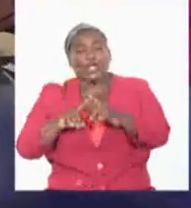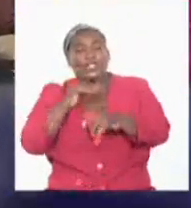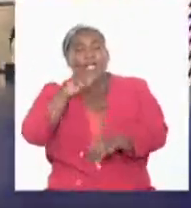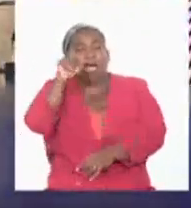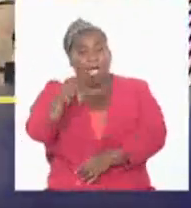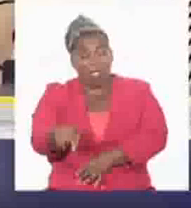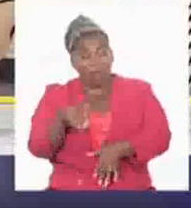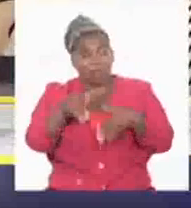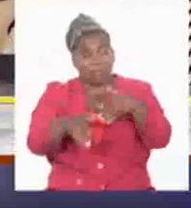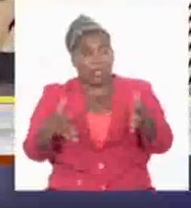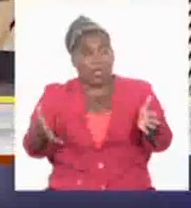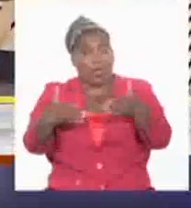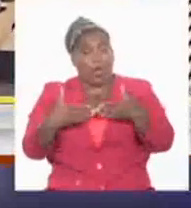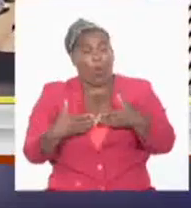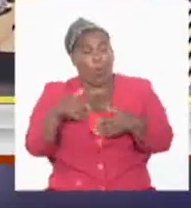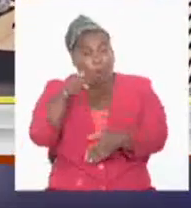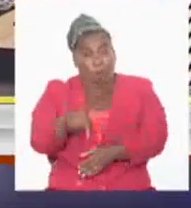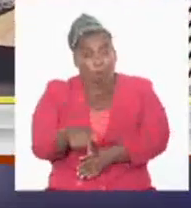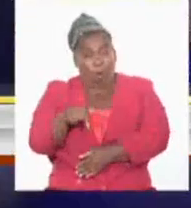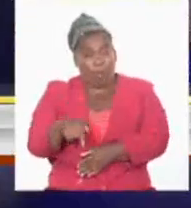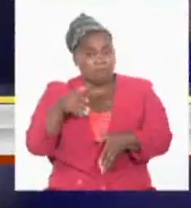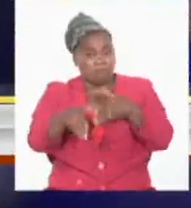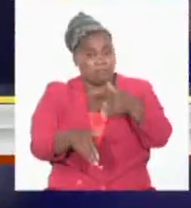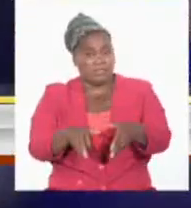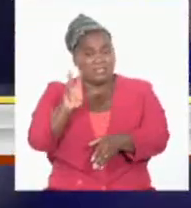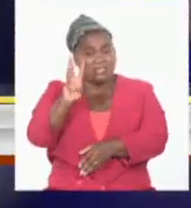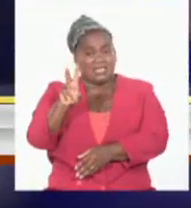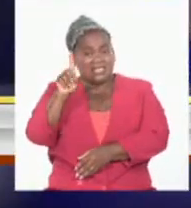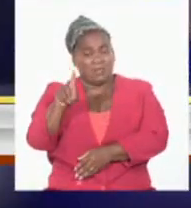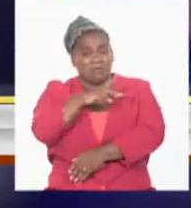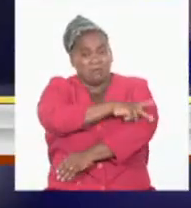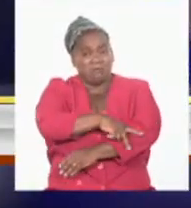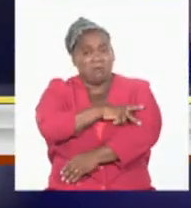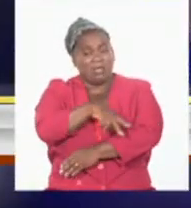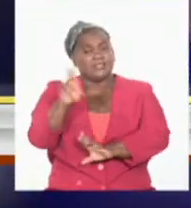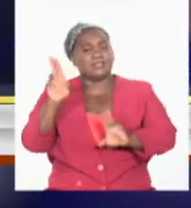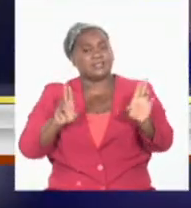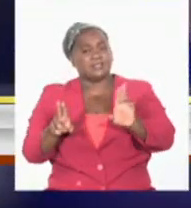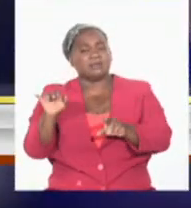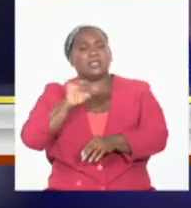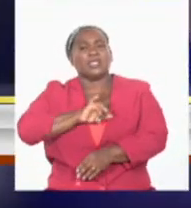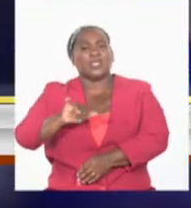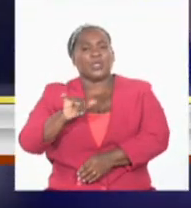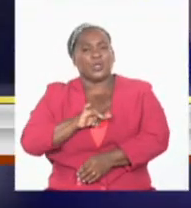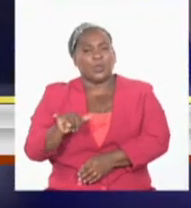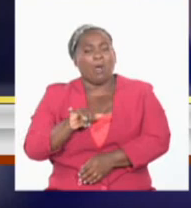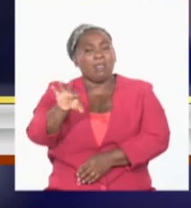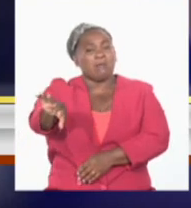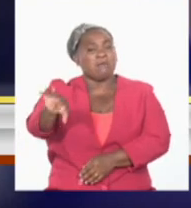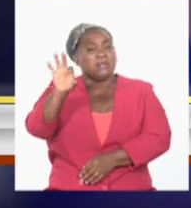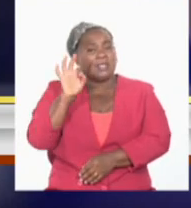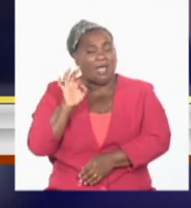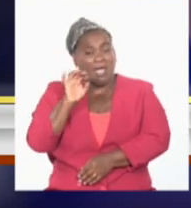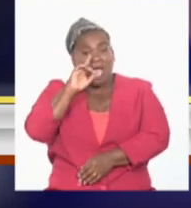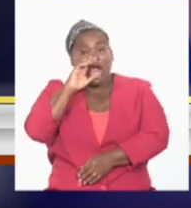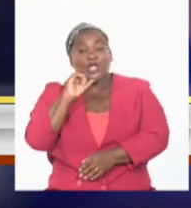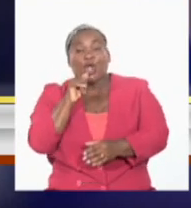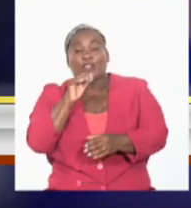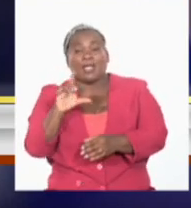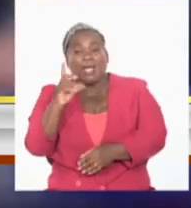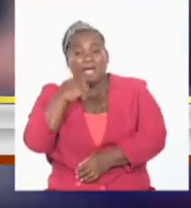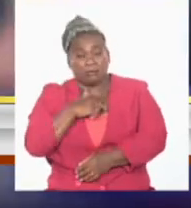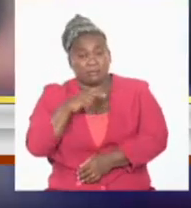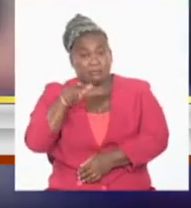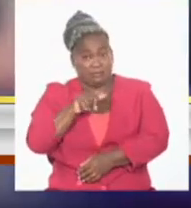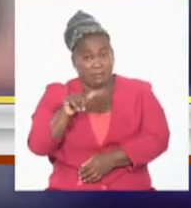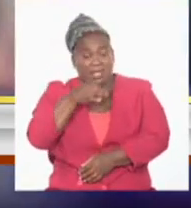que concluye hoy, asisten los 31 países que la conforman y la nación nórdica en calidad de invitada. En su momento, la opinión pública